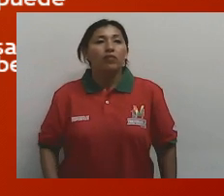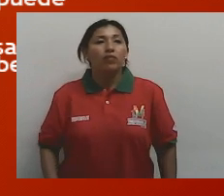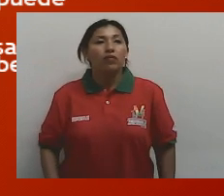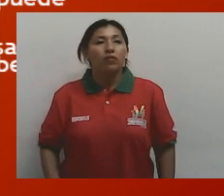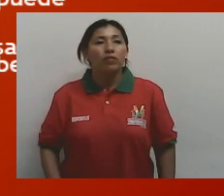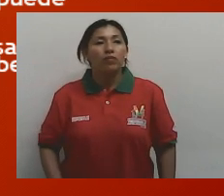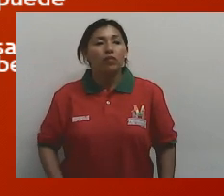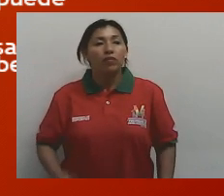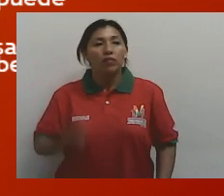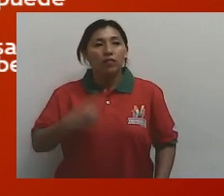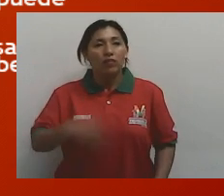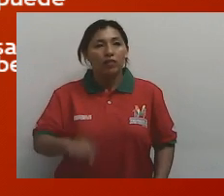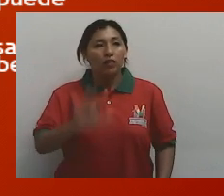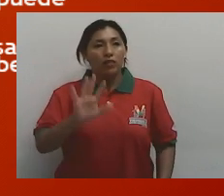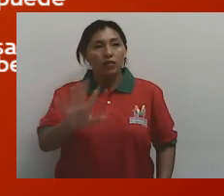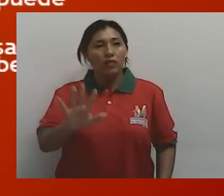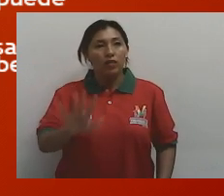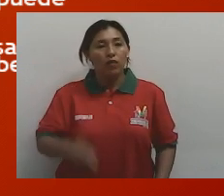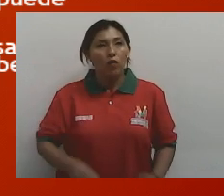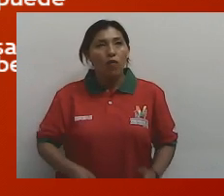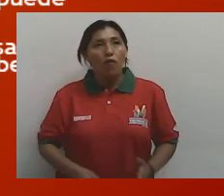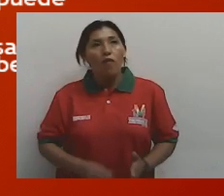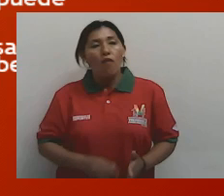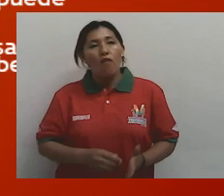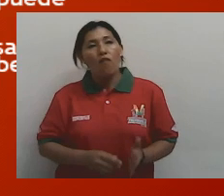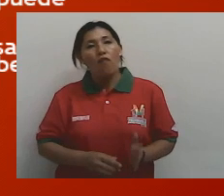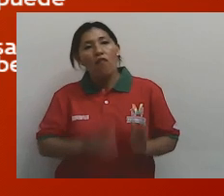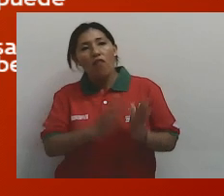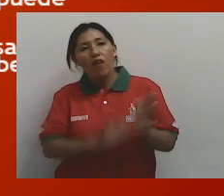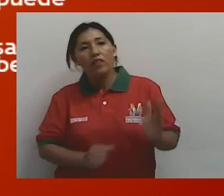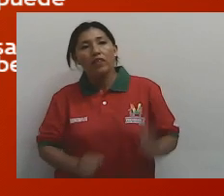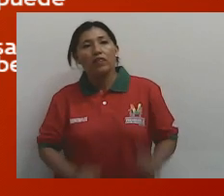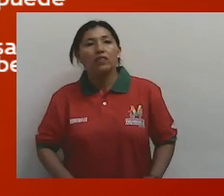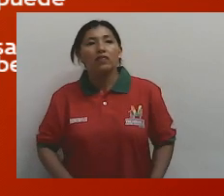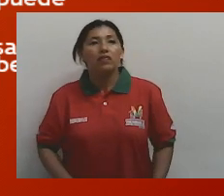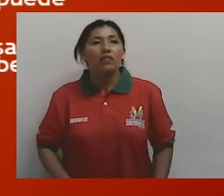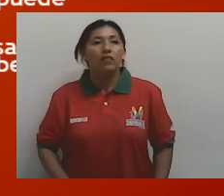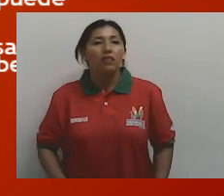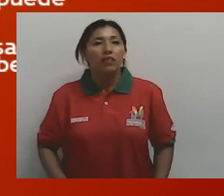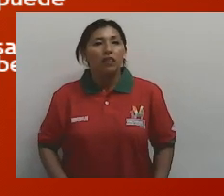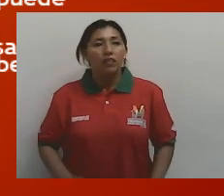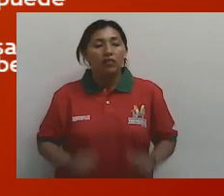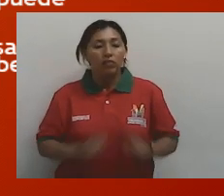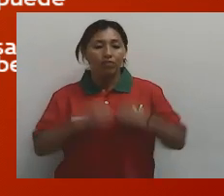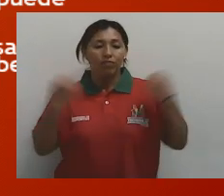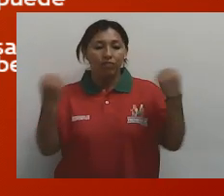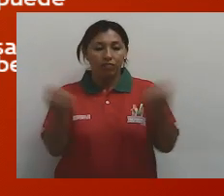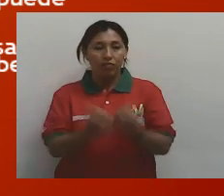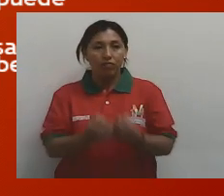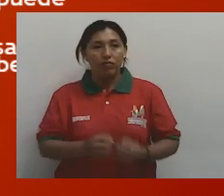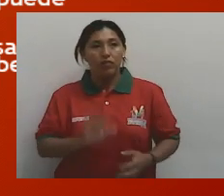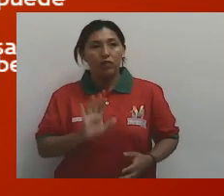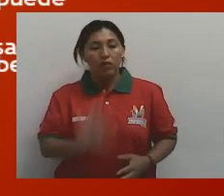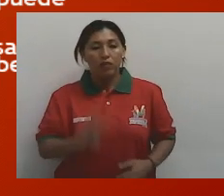sale con 5 fouls? Ese equipo automáticamente tiene